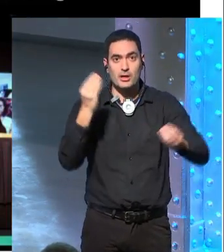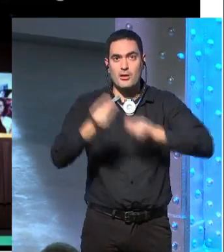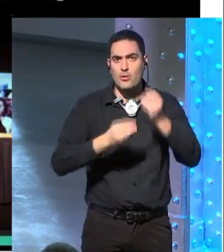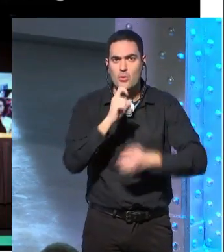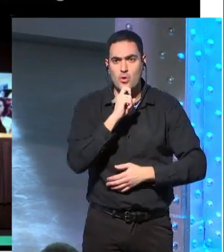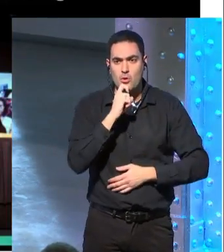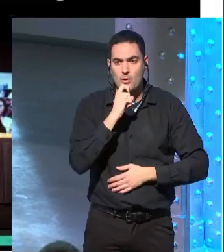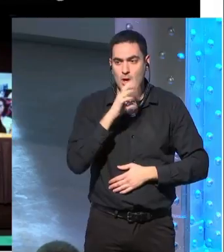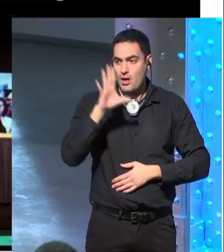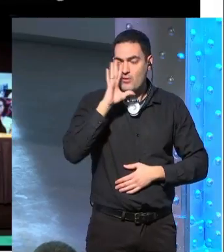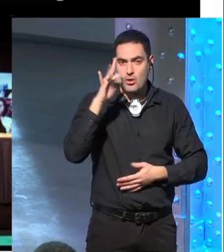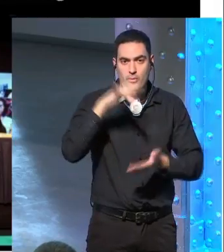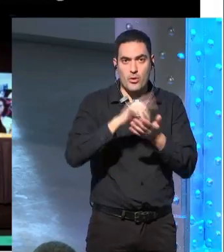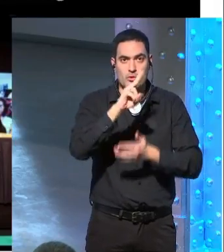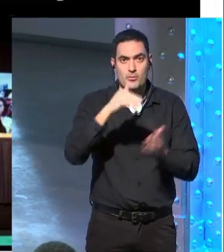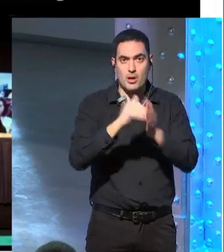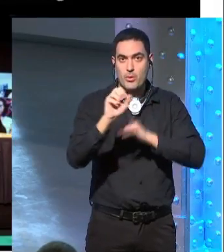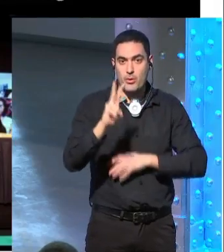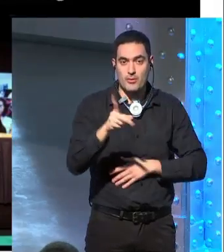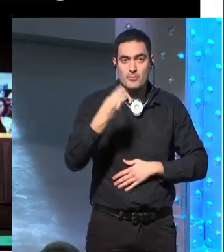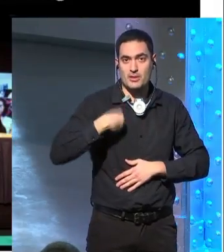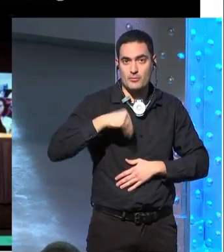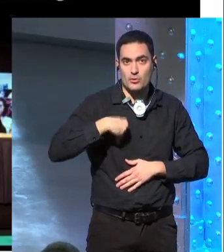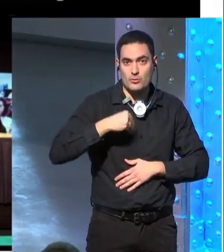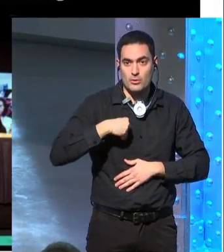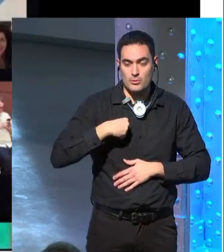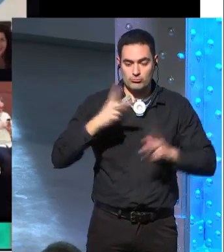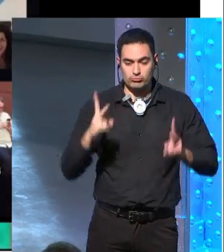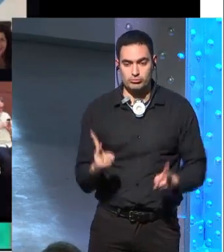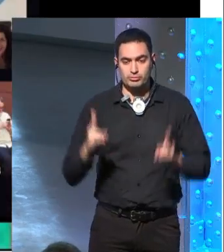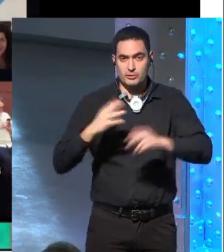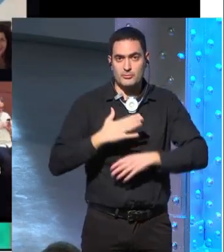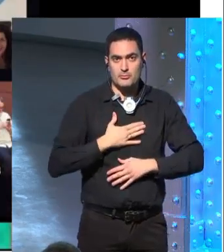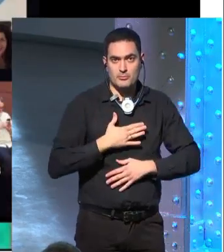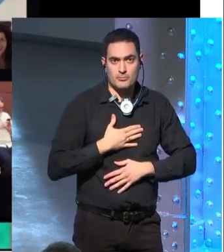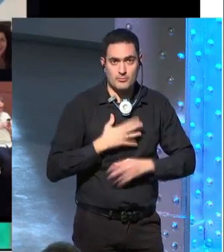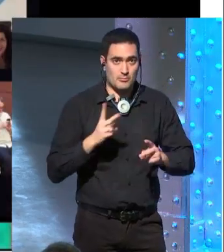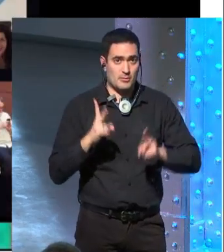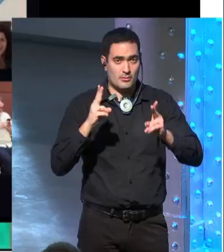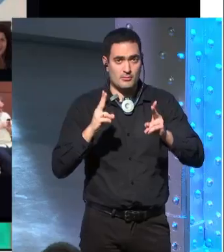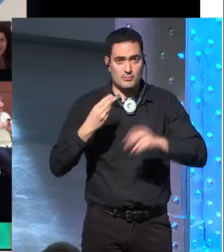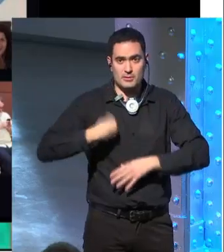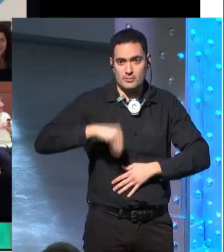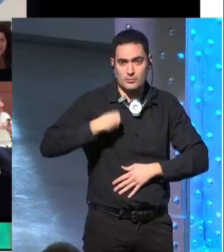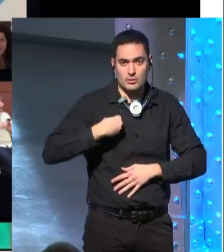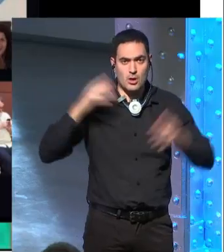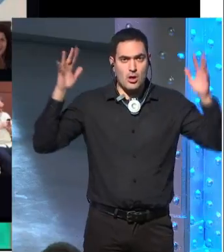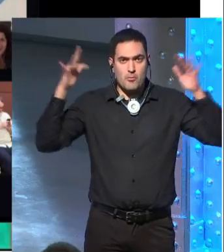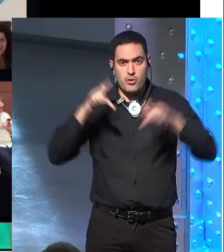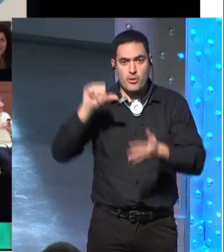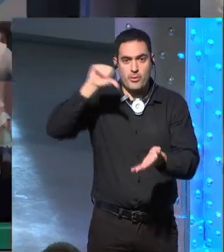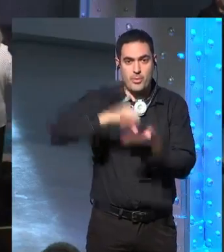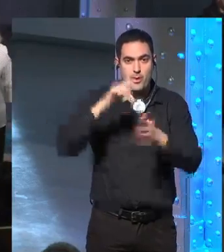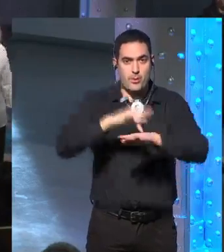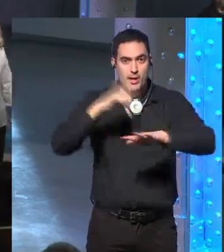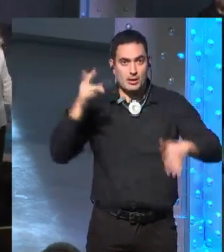celebró en febrero de 2012, y este fue el primer capítulo de la cumbre de ciudadanía